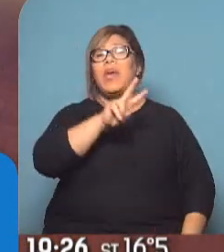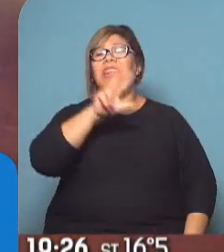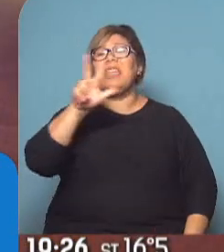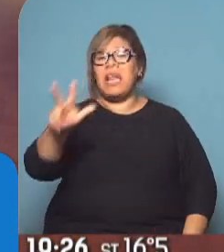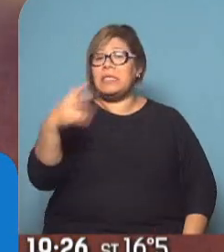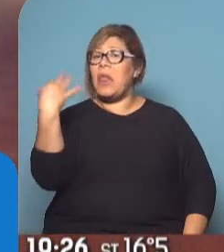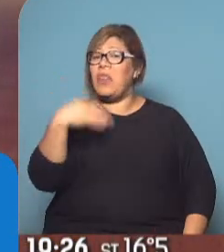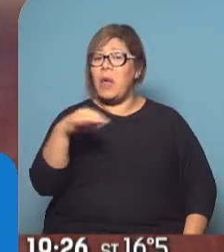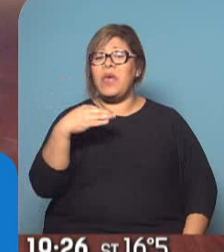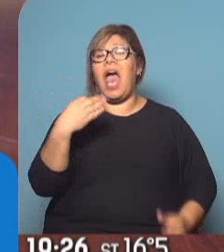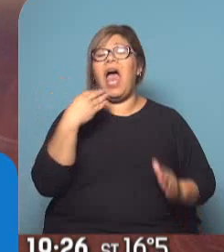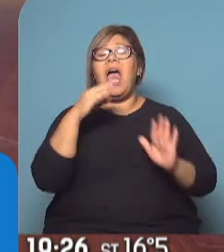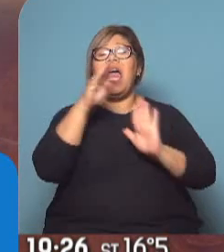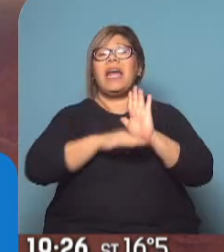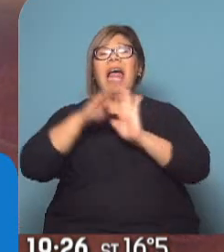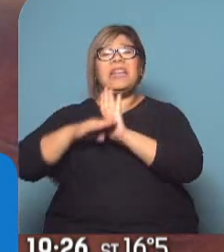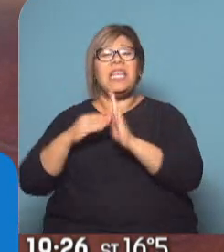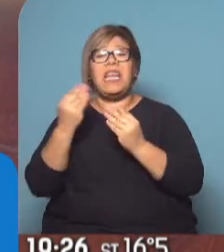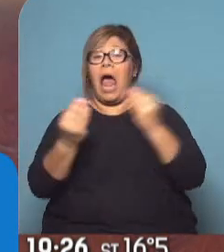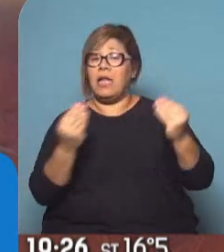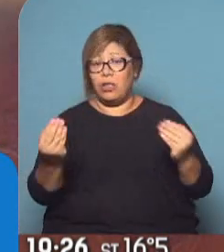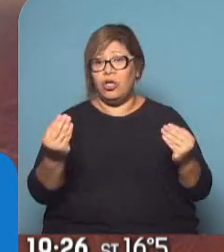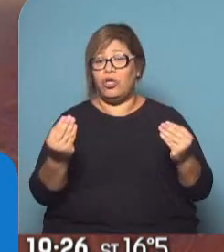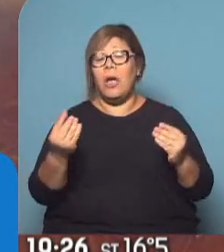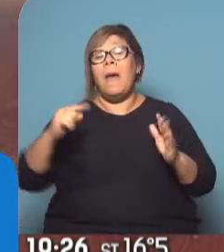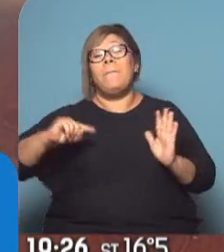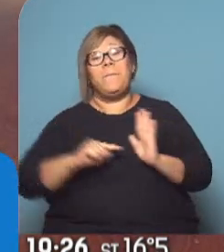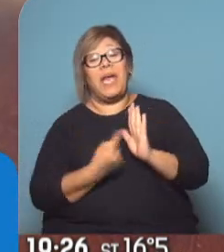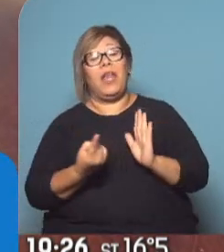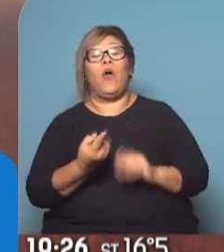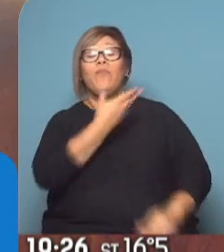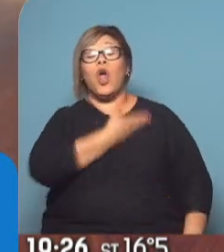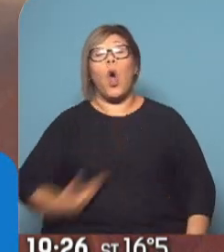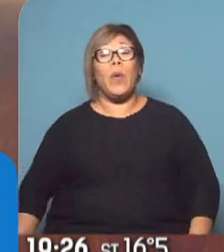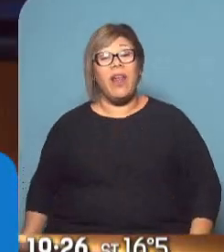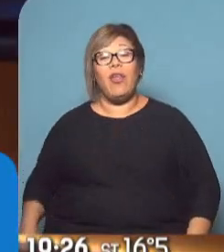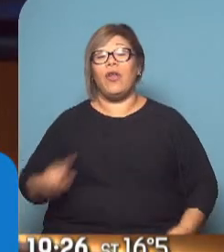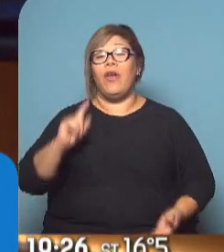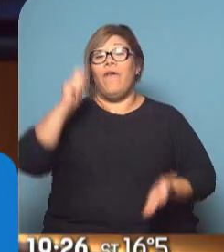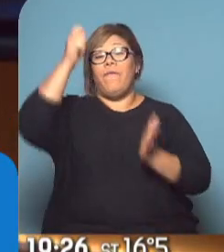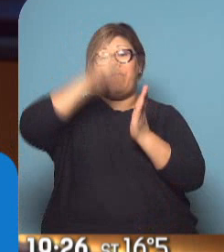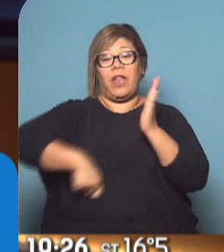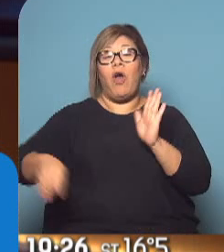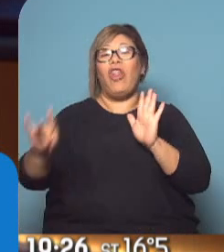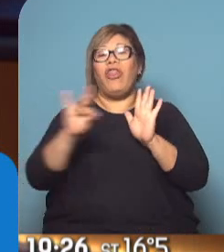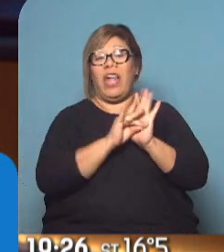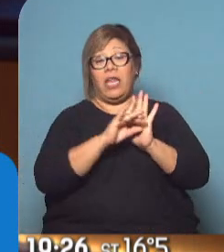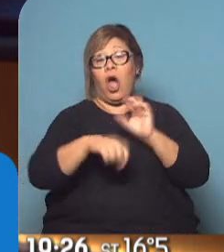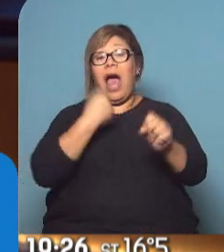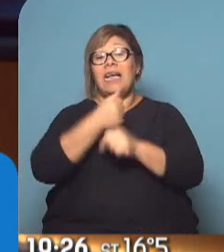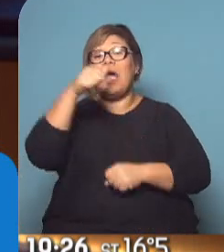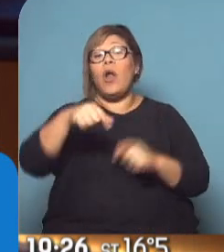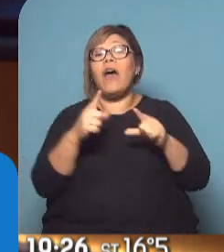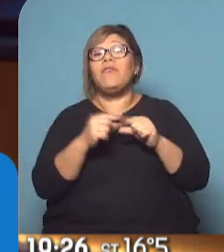presentado los candidatos del gobernador a firmando un decreto suspendiendo en las elecciones hasta el día de hoy no tenemos calendario electoral